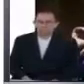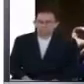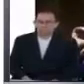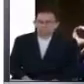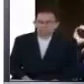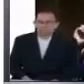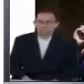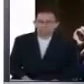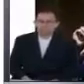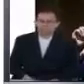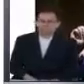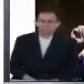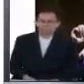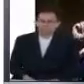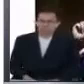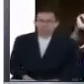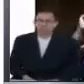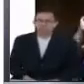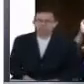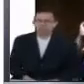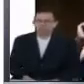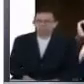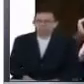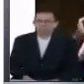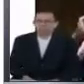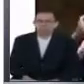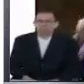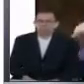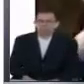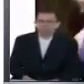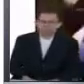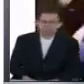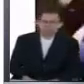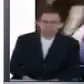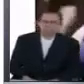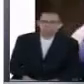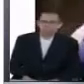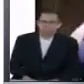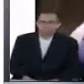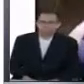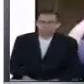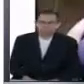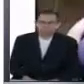Jesucristo fue también a la cruz del Calvario, al madero.